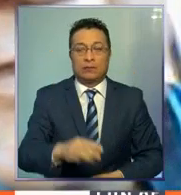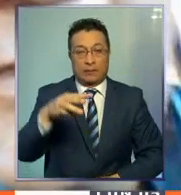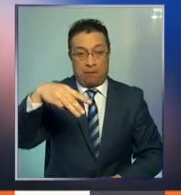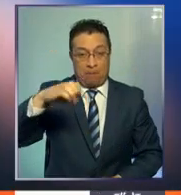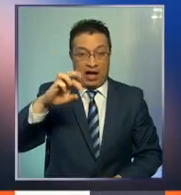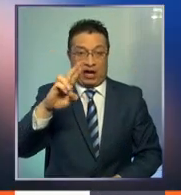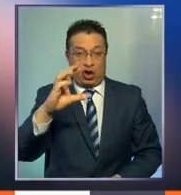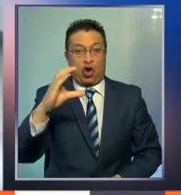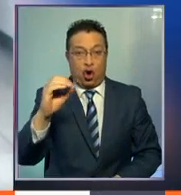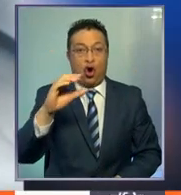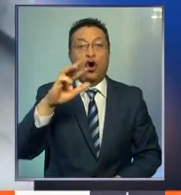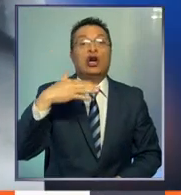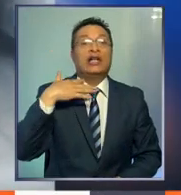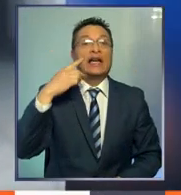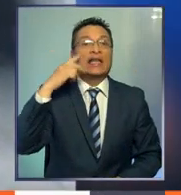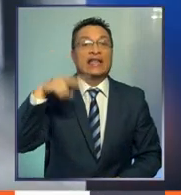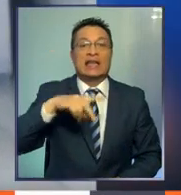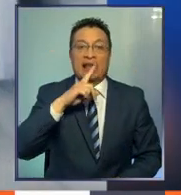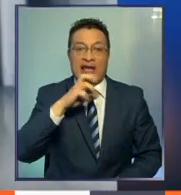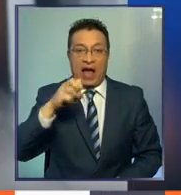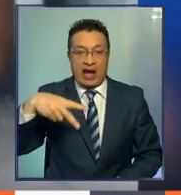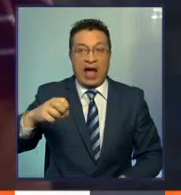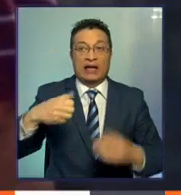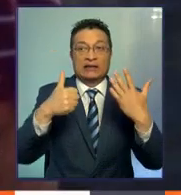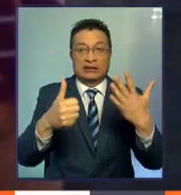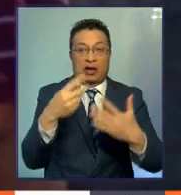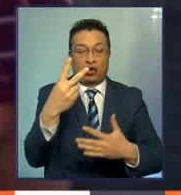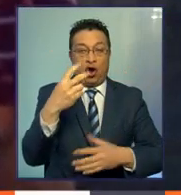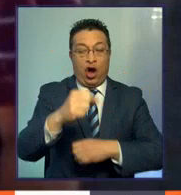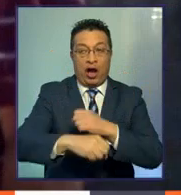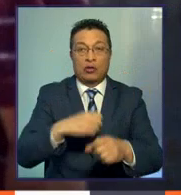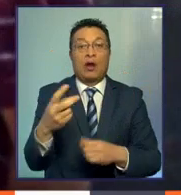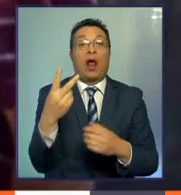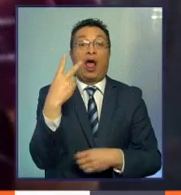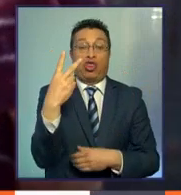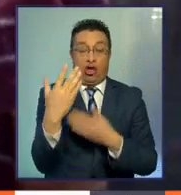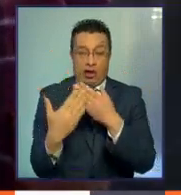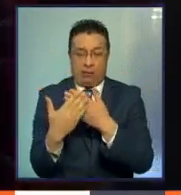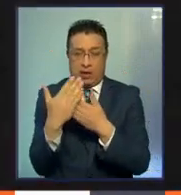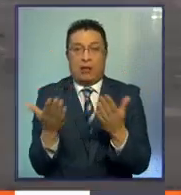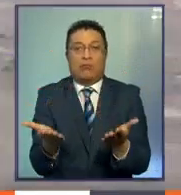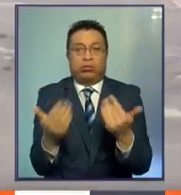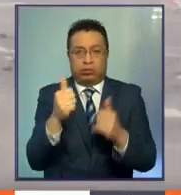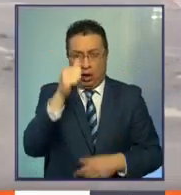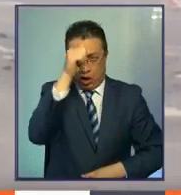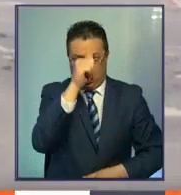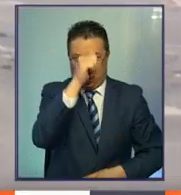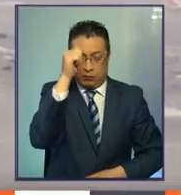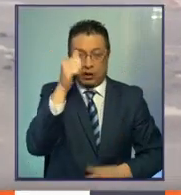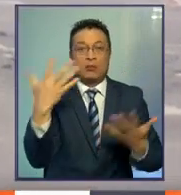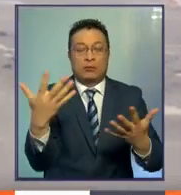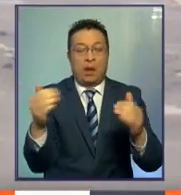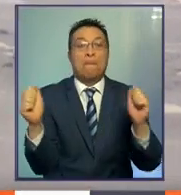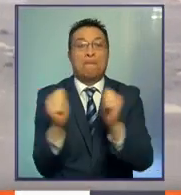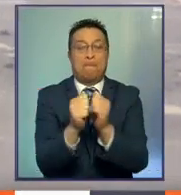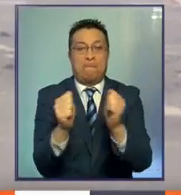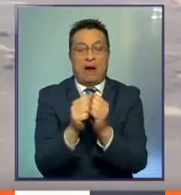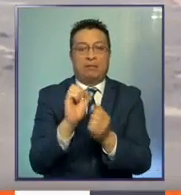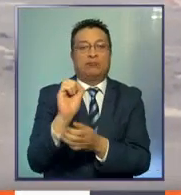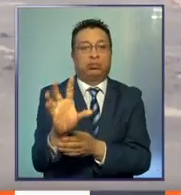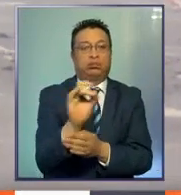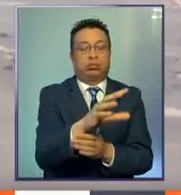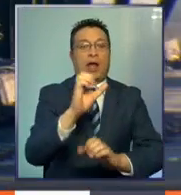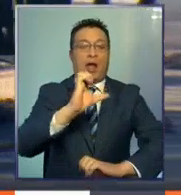Quintana Rojas, de 62 años, se levantó a las 2 de la madrugada, como cada domingo, a repartir pan para la empresa